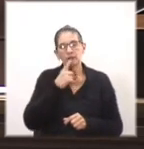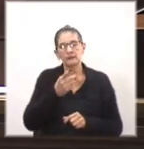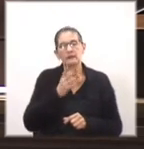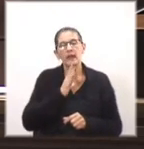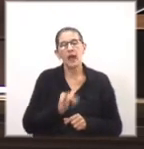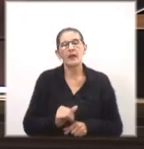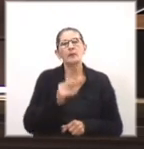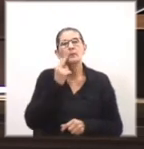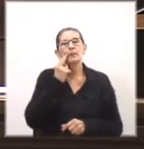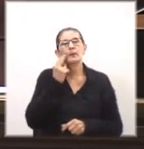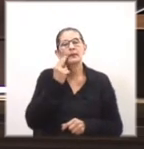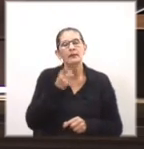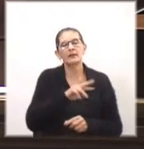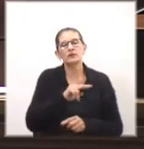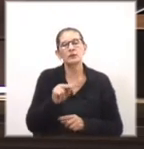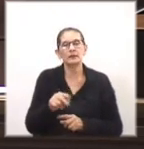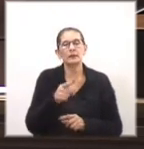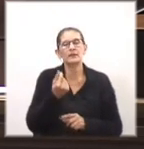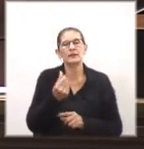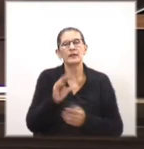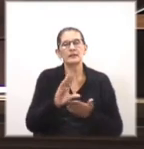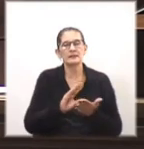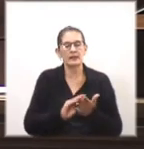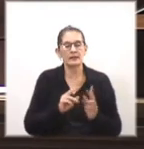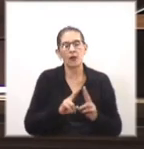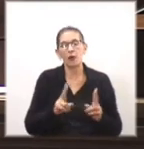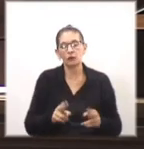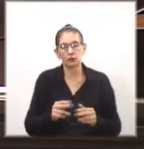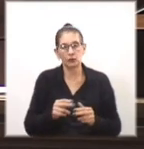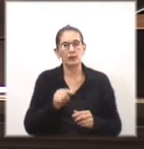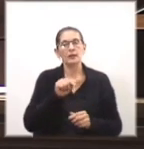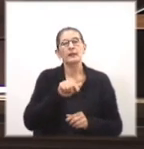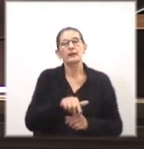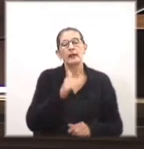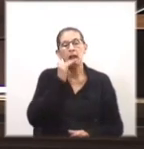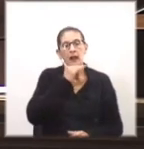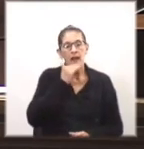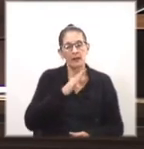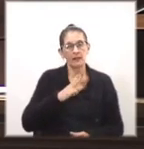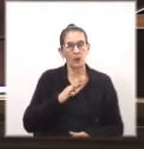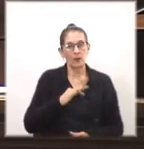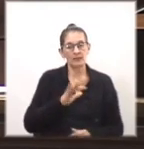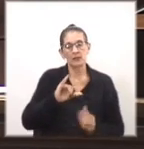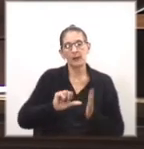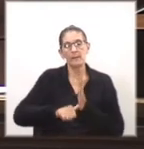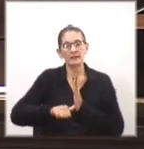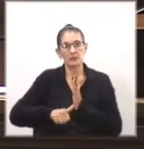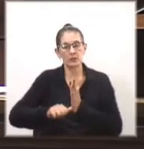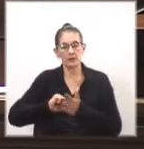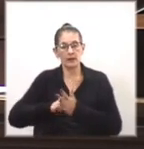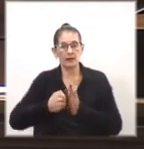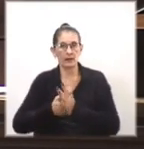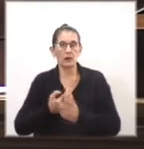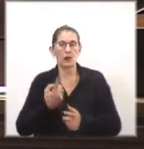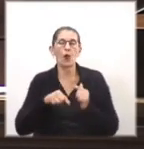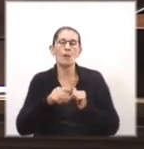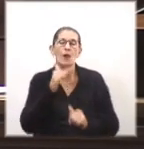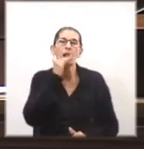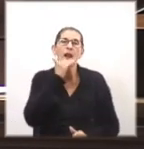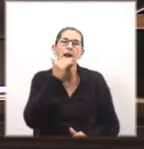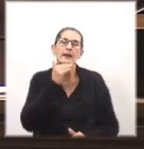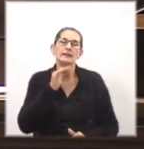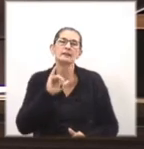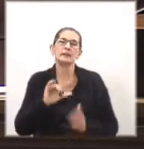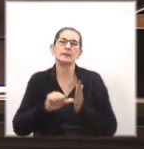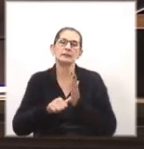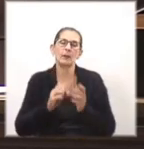de sostenibilidad financiera a corto plazo, tanto de la Caja de Jubilaciones y Pensiones Bancarias como de la Caja de Jubilaciones y